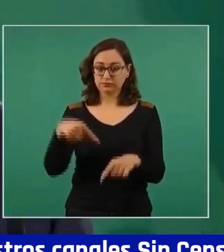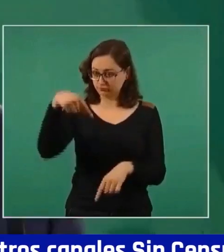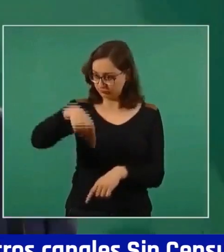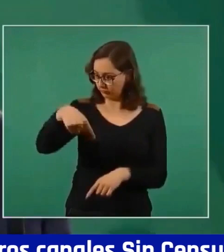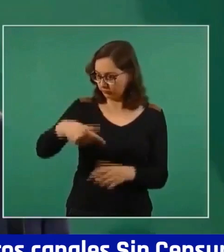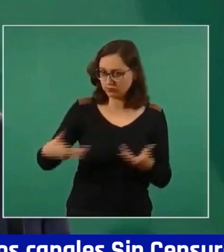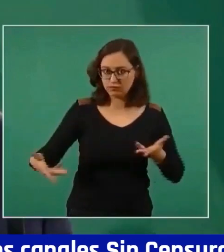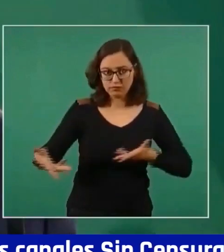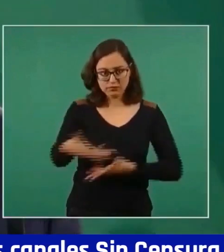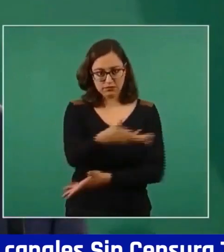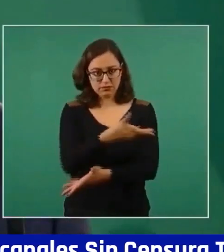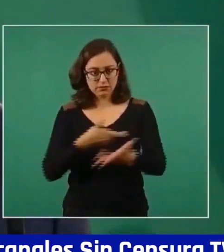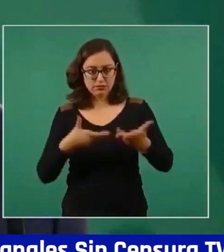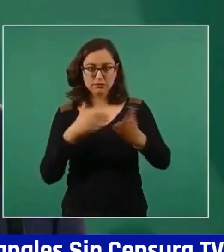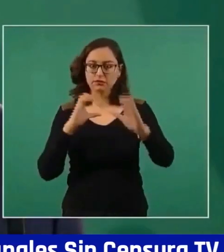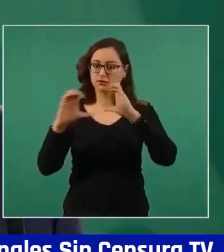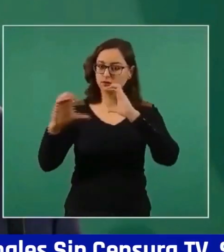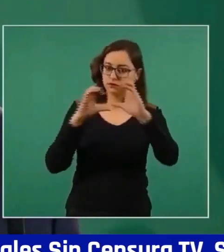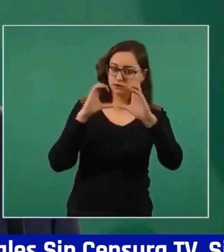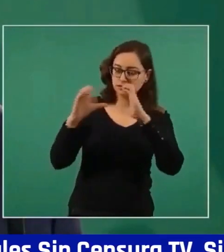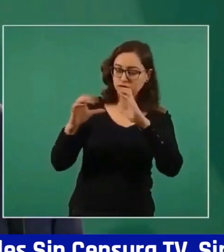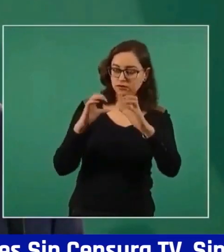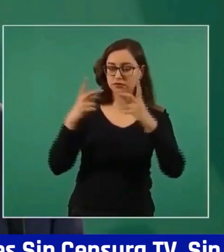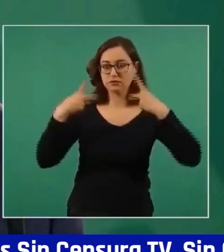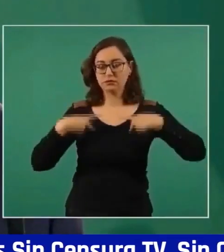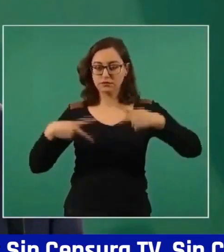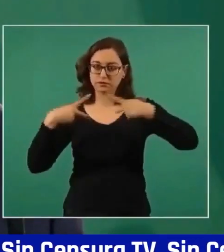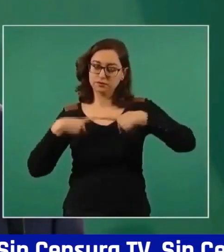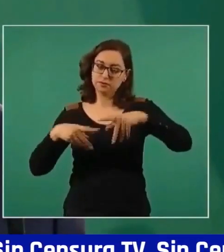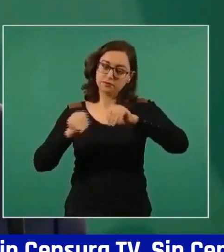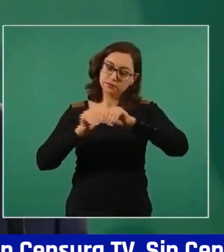de comunicarnos con la gente,